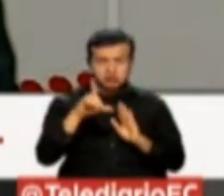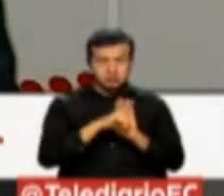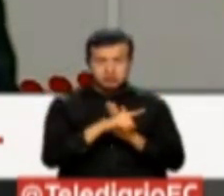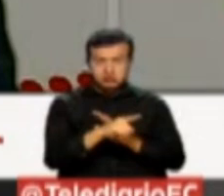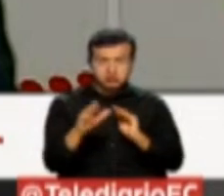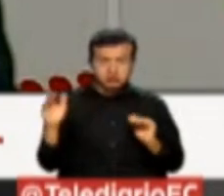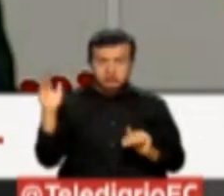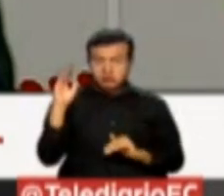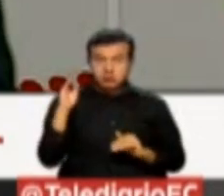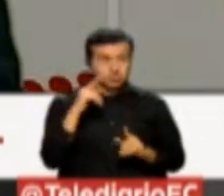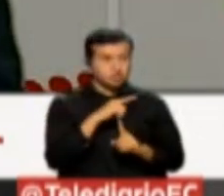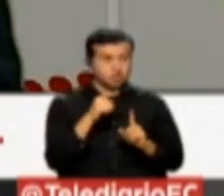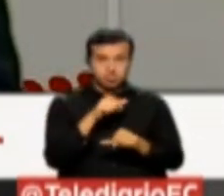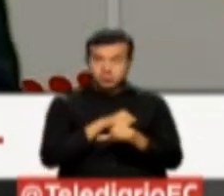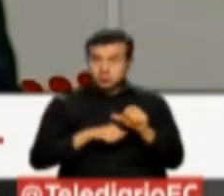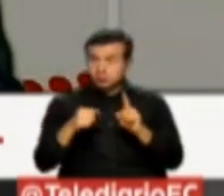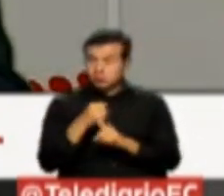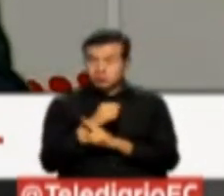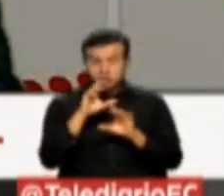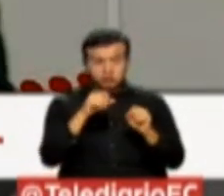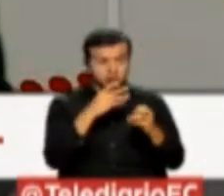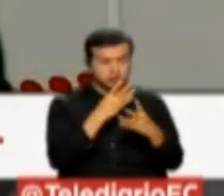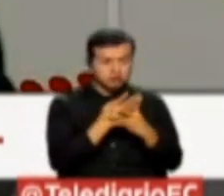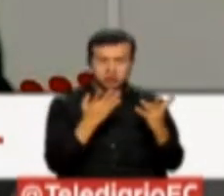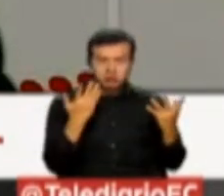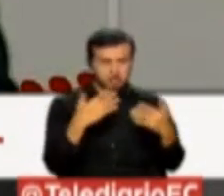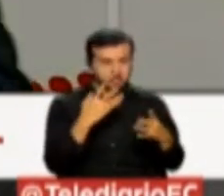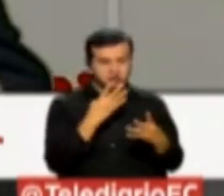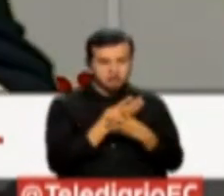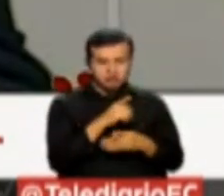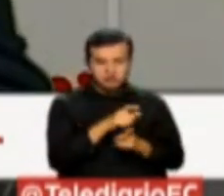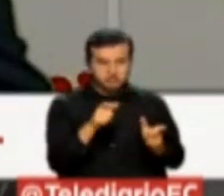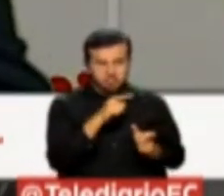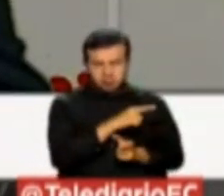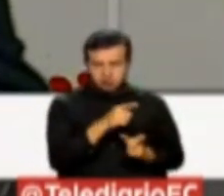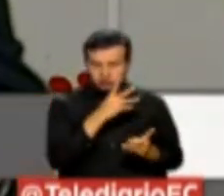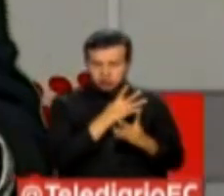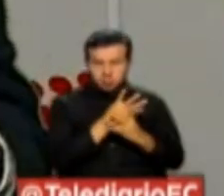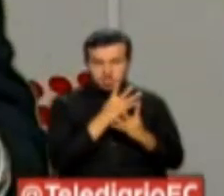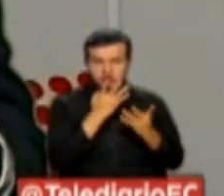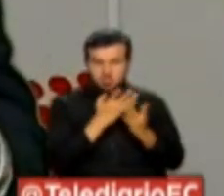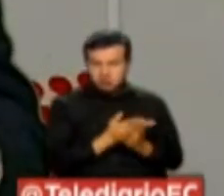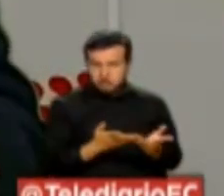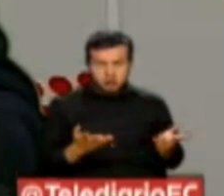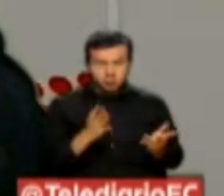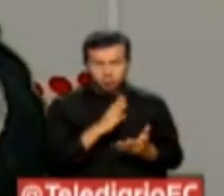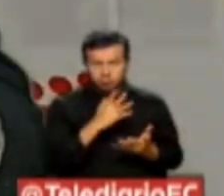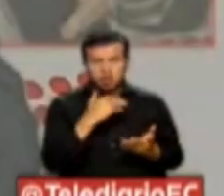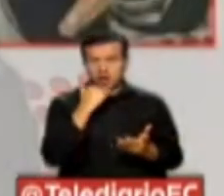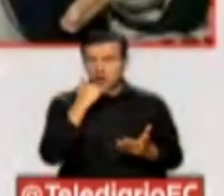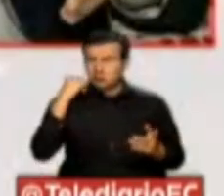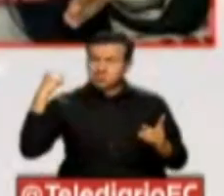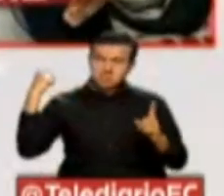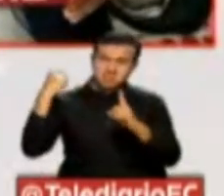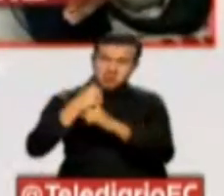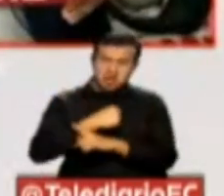ellos hubieran sido detenidos. En este momento hubiéramos estado hablando de personas que estaban en la cárcel. Si ellos hubieran lanzado un